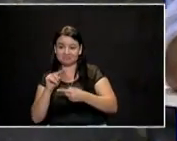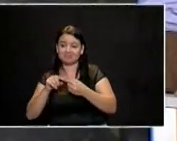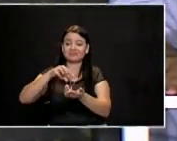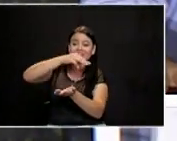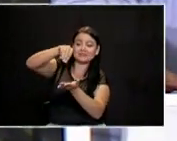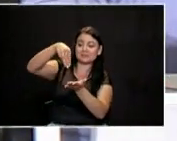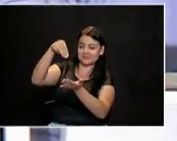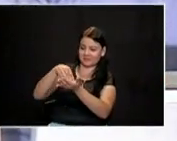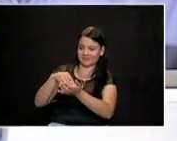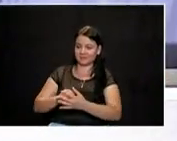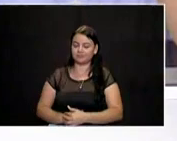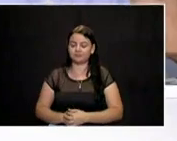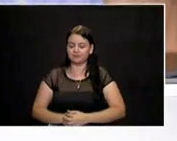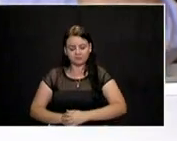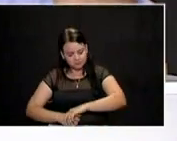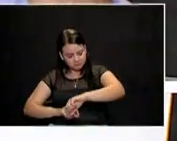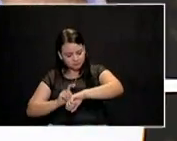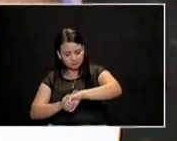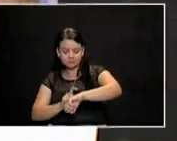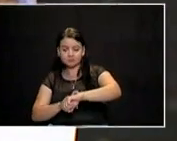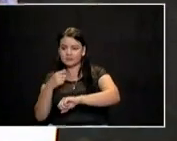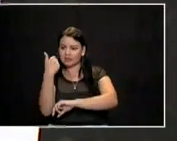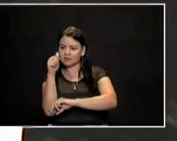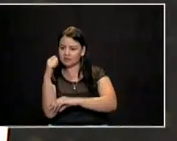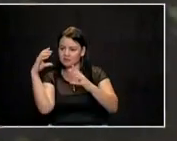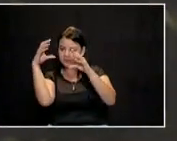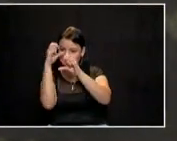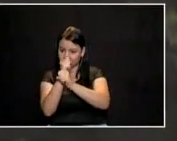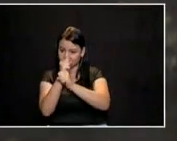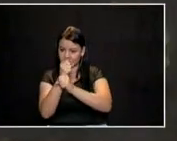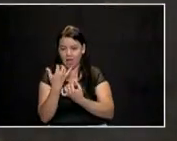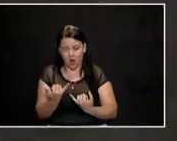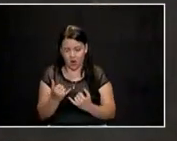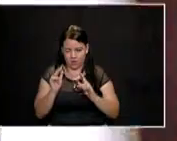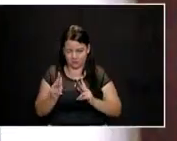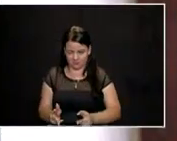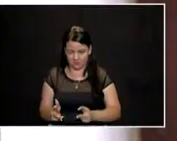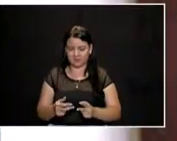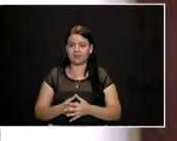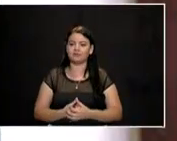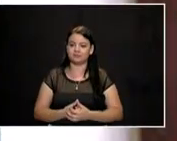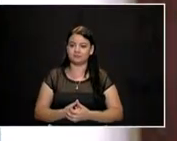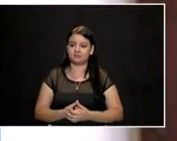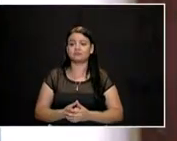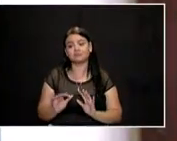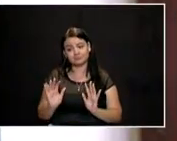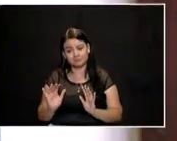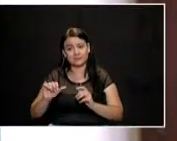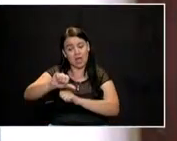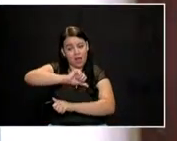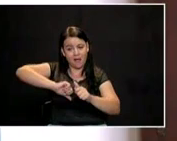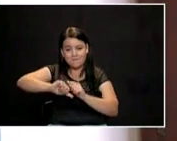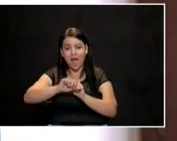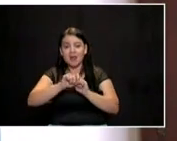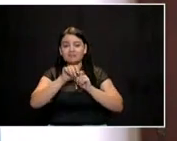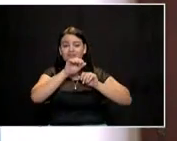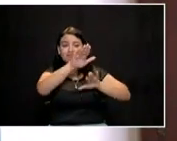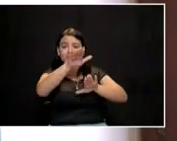y Telemedellín. Son las 10 de la noche, vamos a hacer una pausa, vamos a cambiar de candidatos.